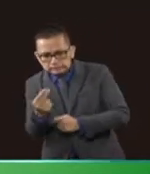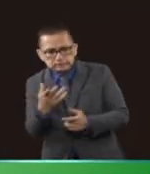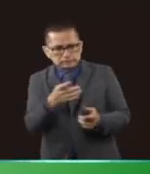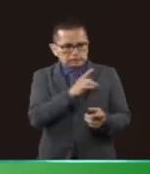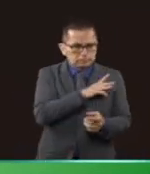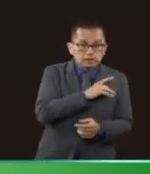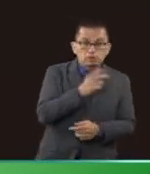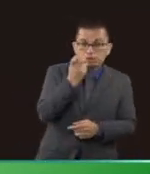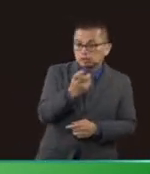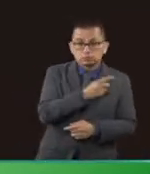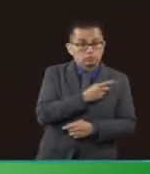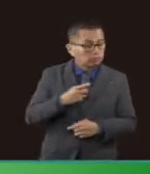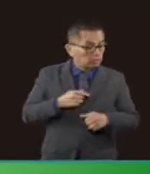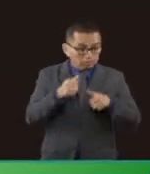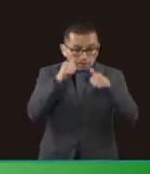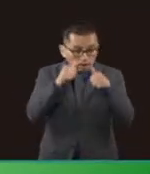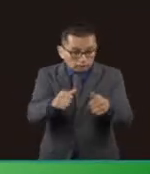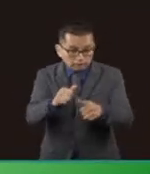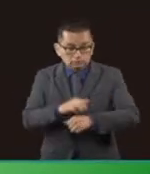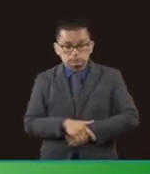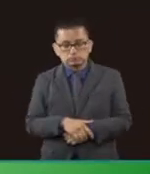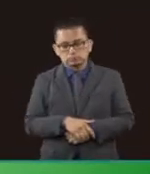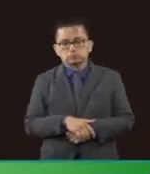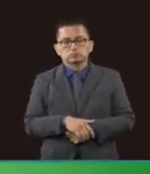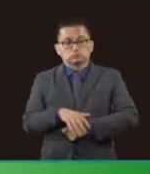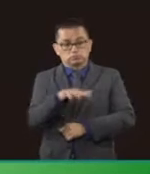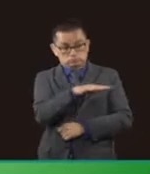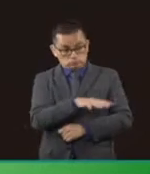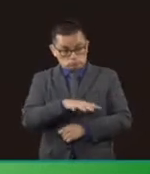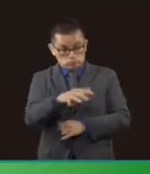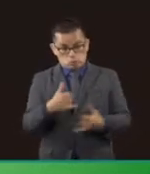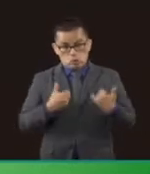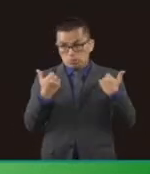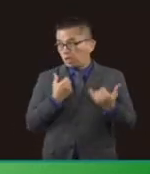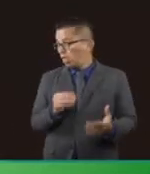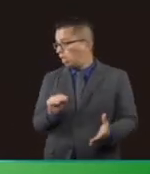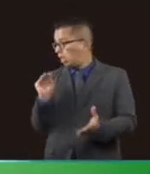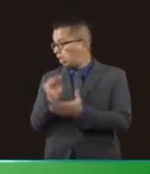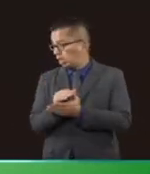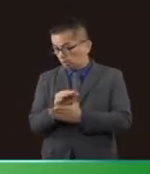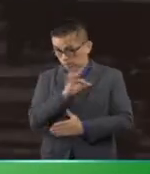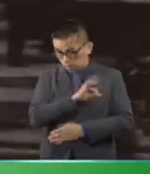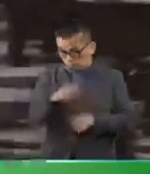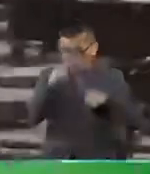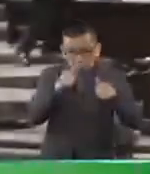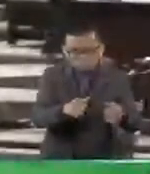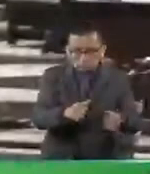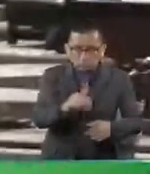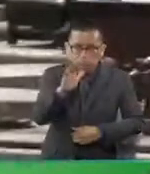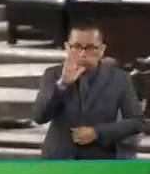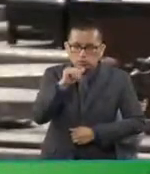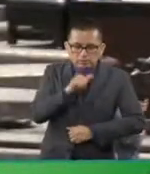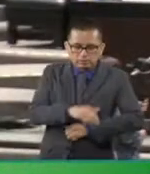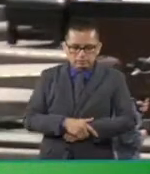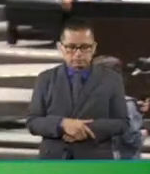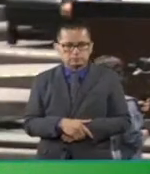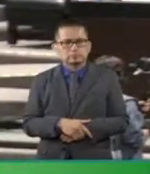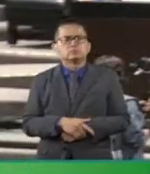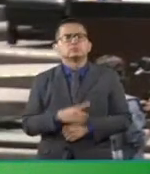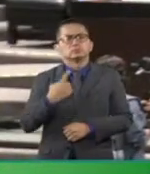atender las demandas de las de la juventud si no las conocemos eso hemos hecho recorriendo las